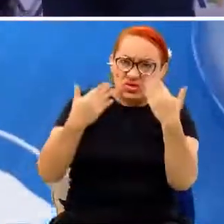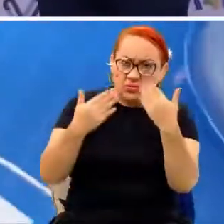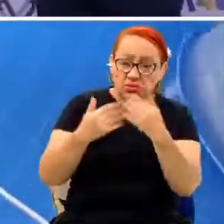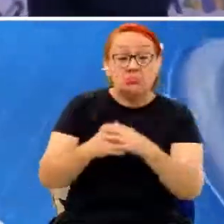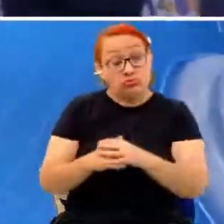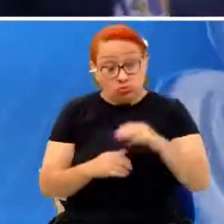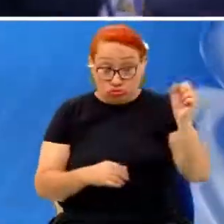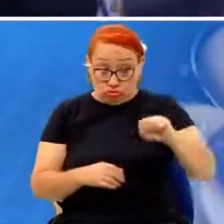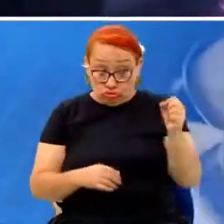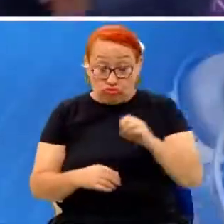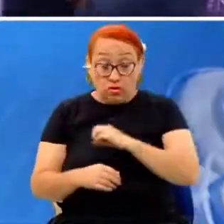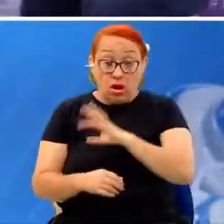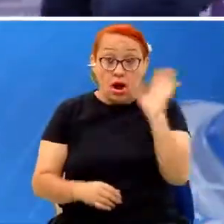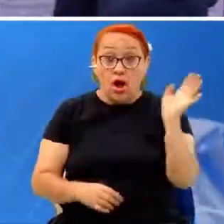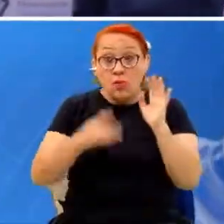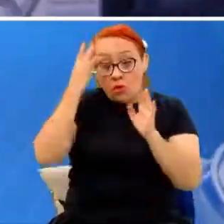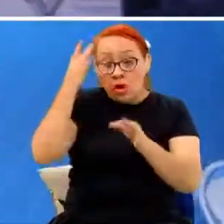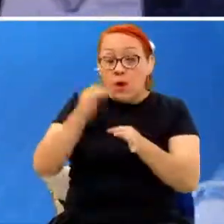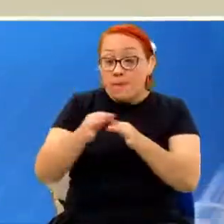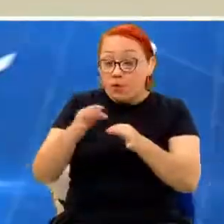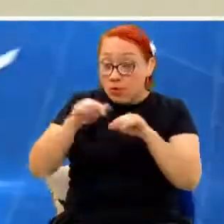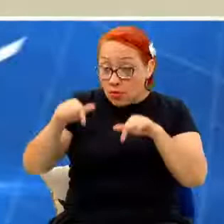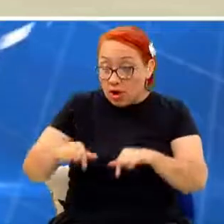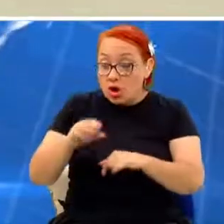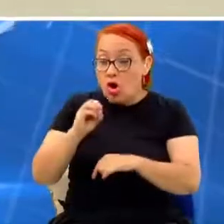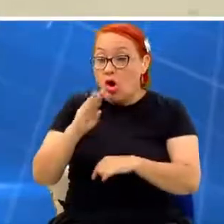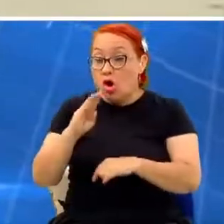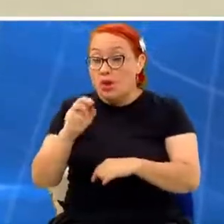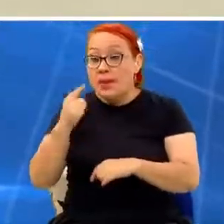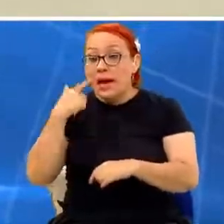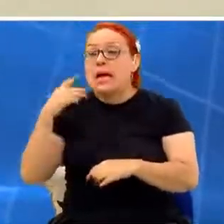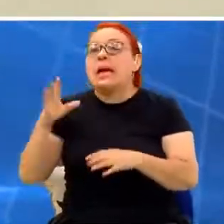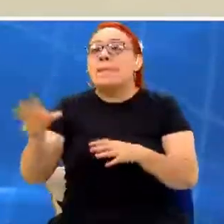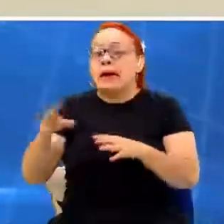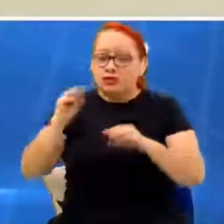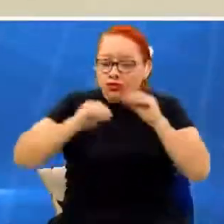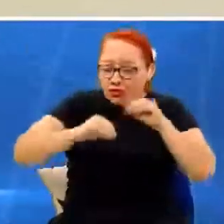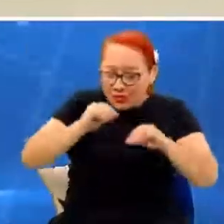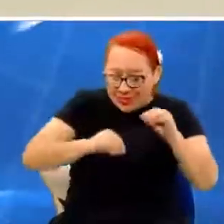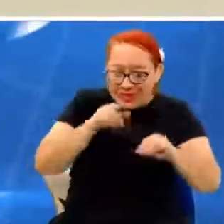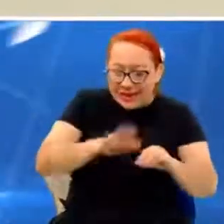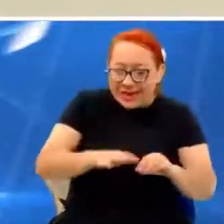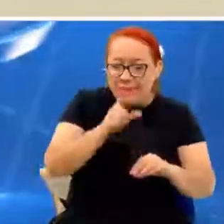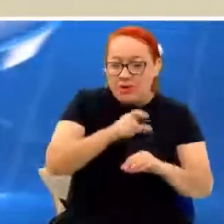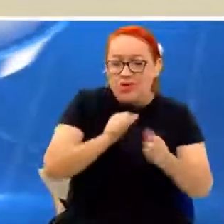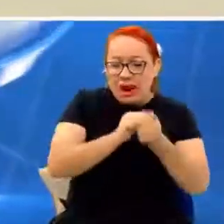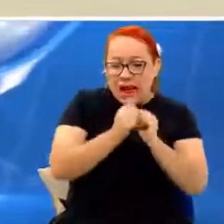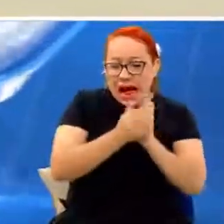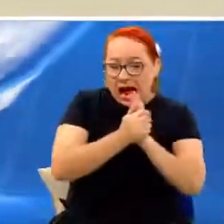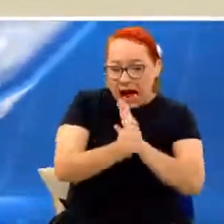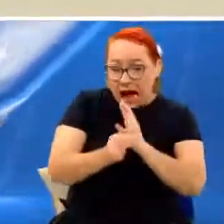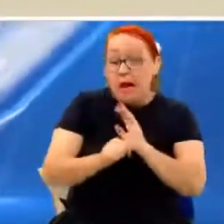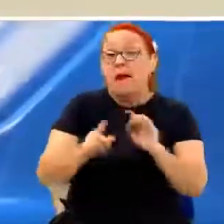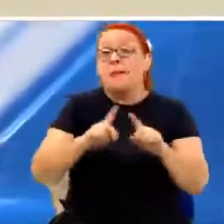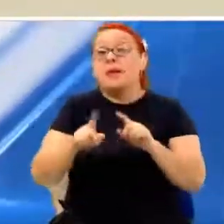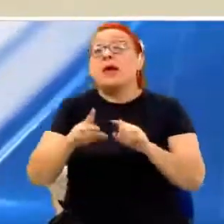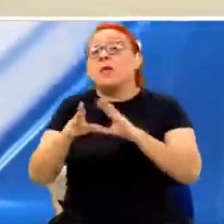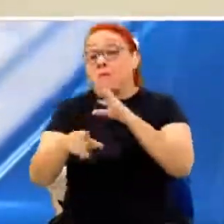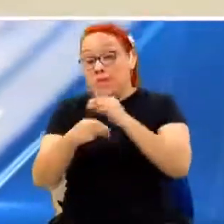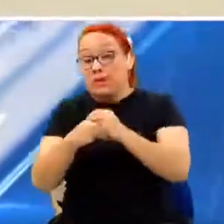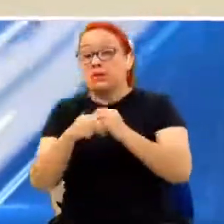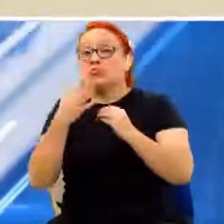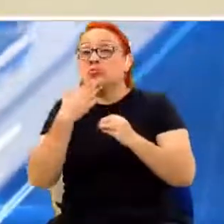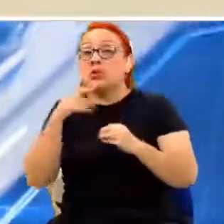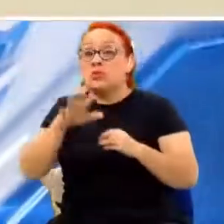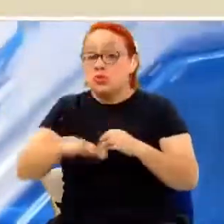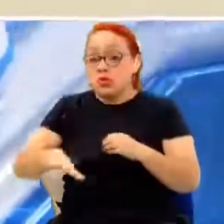pues nosotros como municipio de Oiba también somos cuna de deportistas, de ciclistas que a nivel regional, a nivel departamental, pues en algún